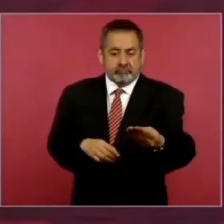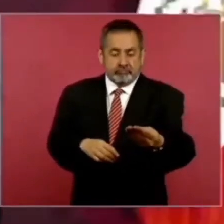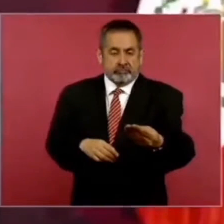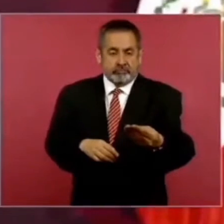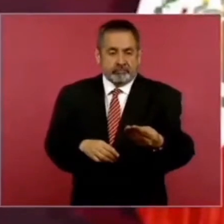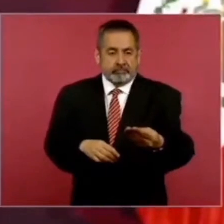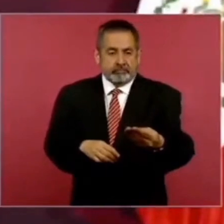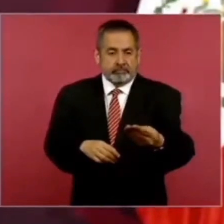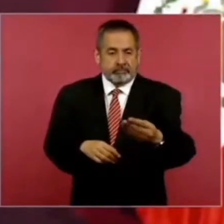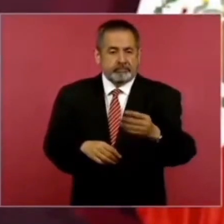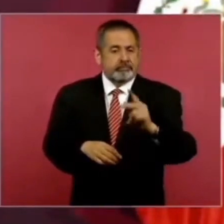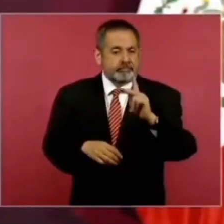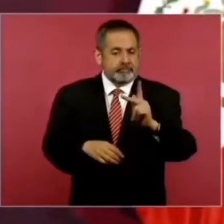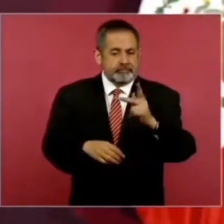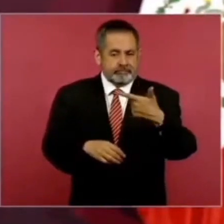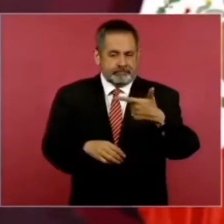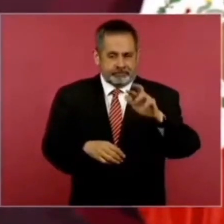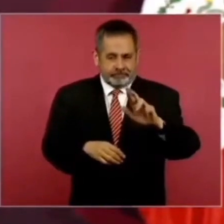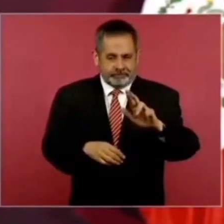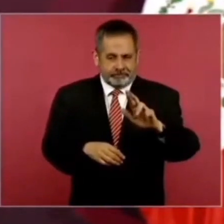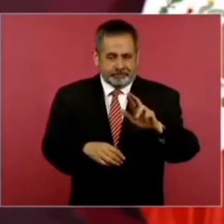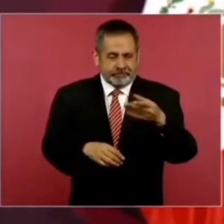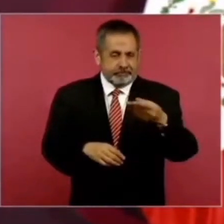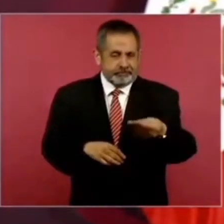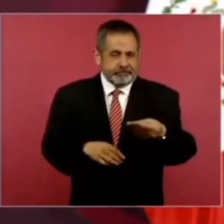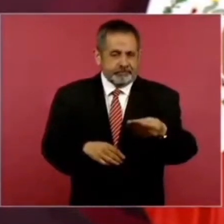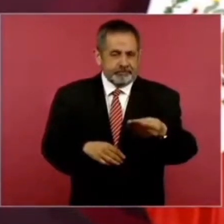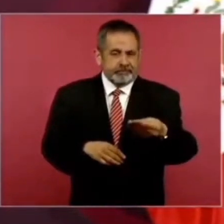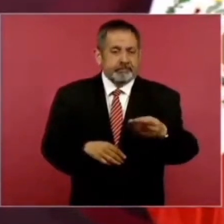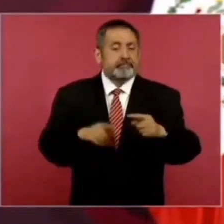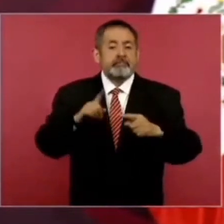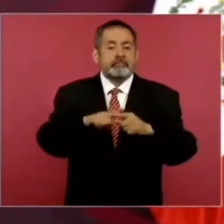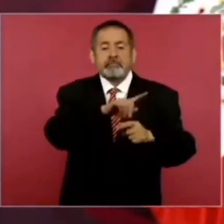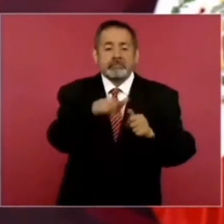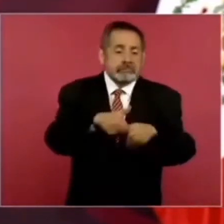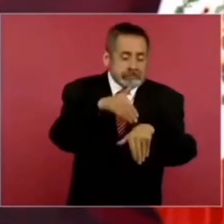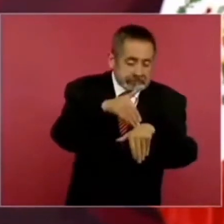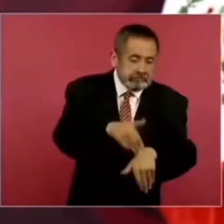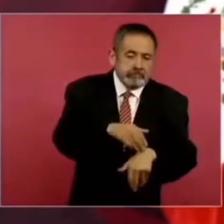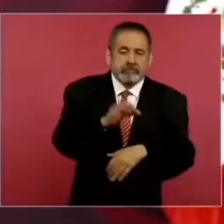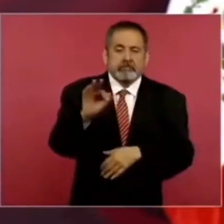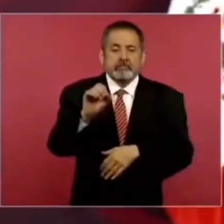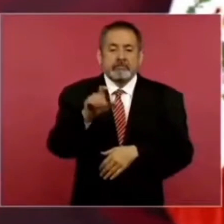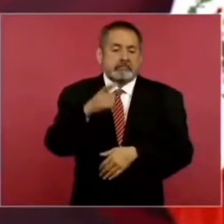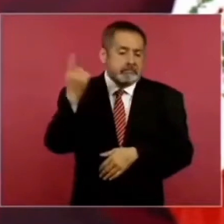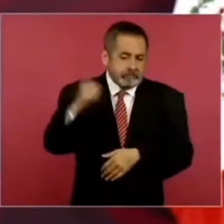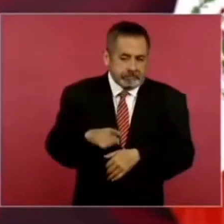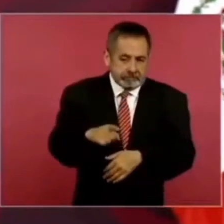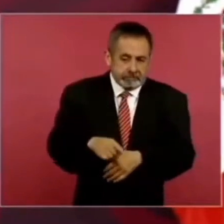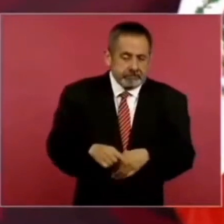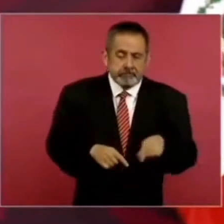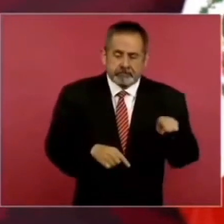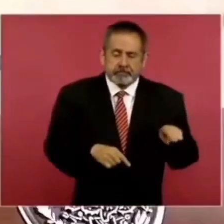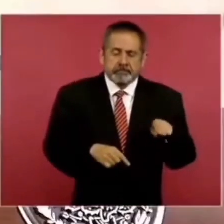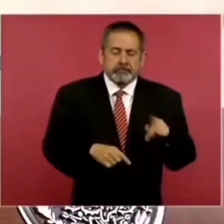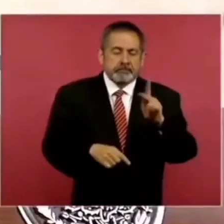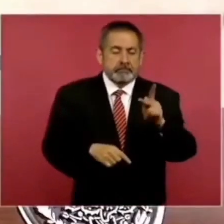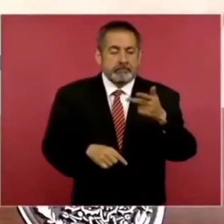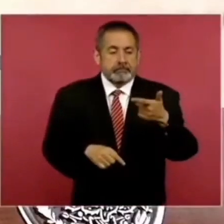la Procuraduría de la República por consigna de Fox, y